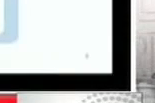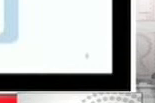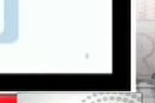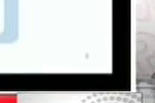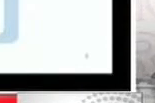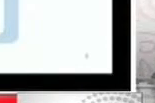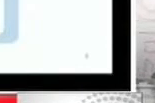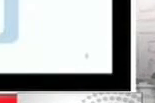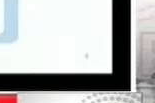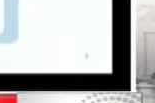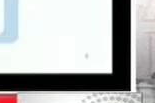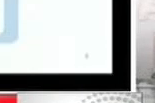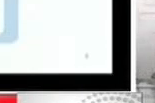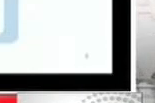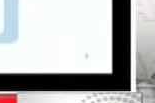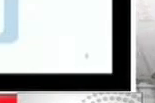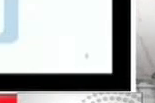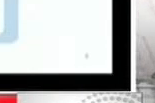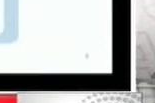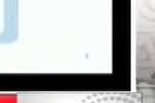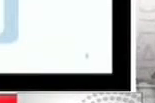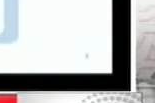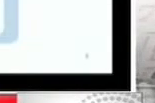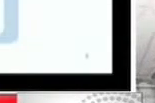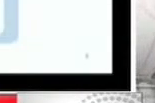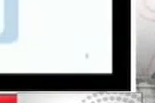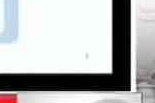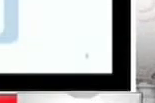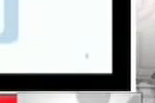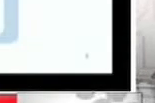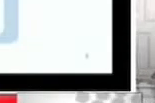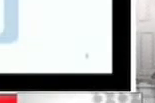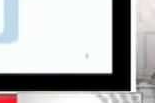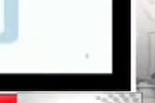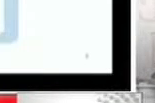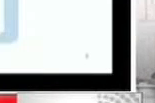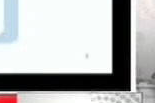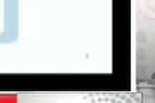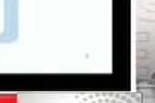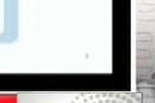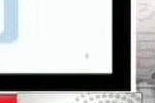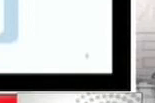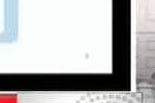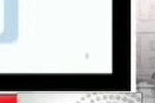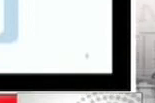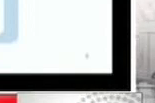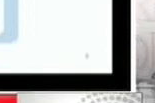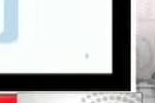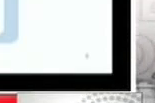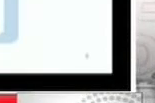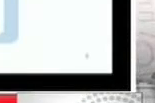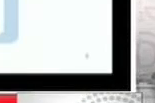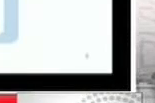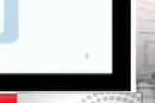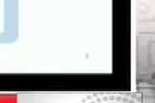Entonces, es en este sector que se manejan esta suerte de relacionamientos